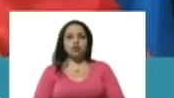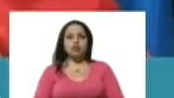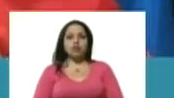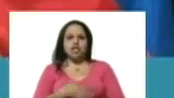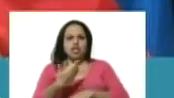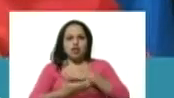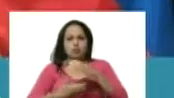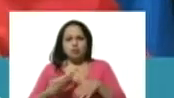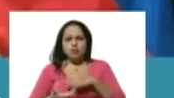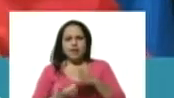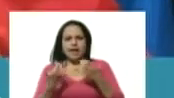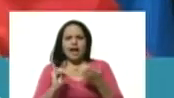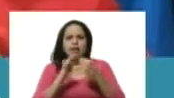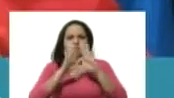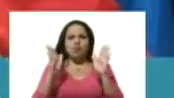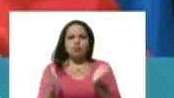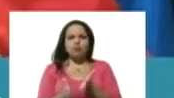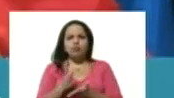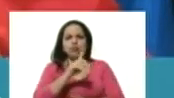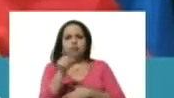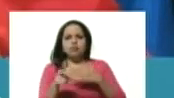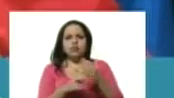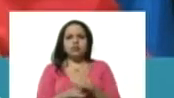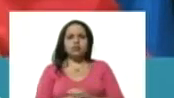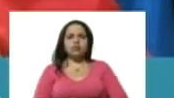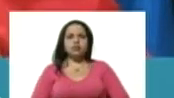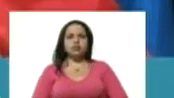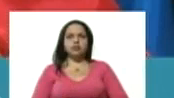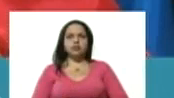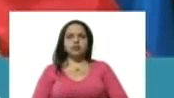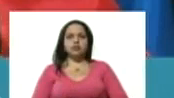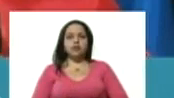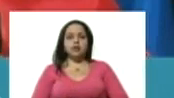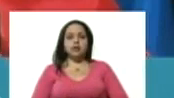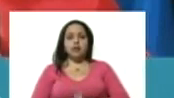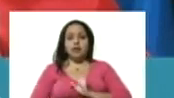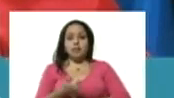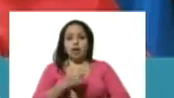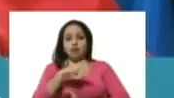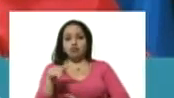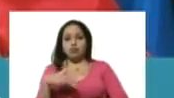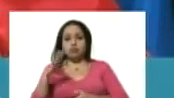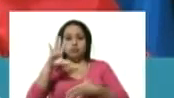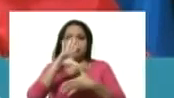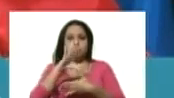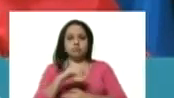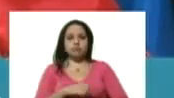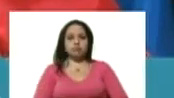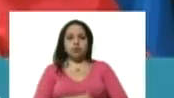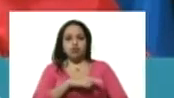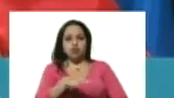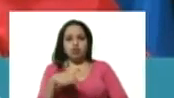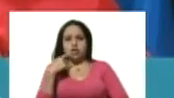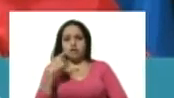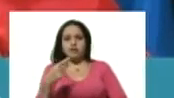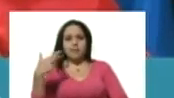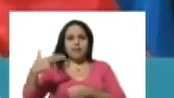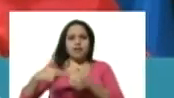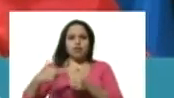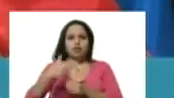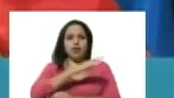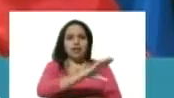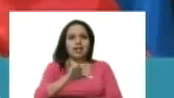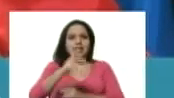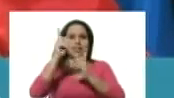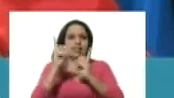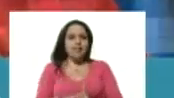atraviesa el mundo entero y sobre todo nuestra región. Por ello, nosotros decimos Petrocaribe